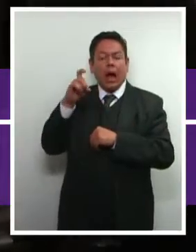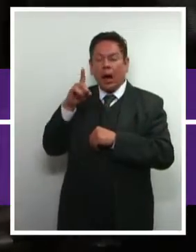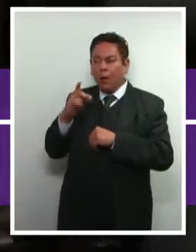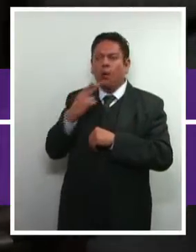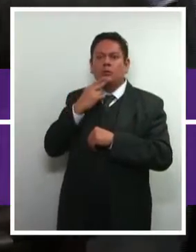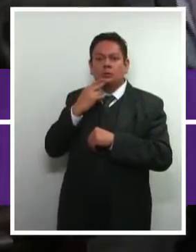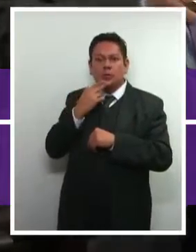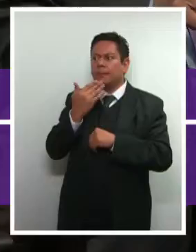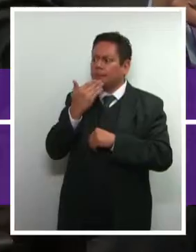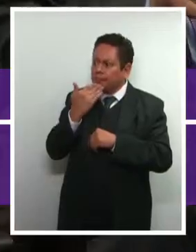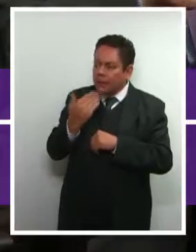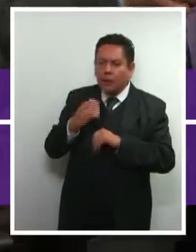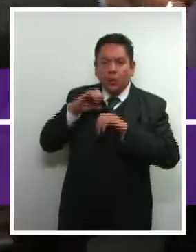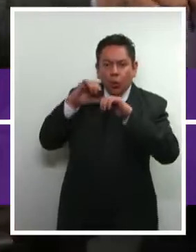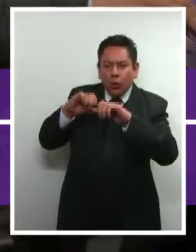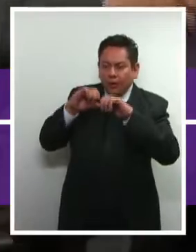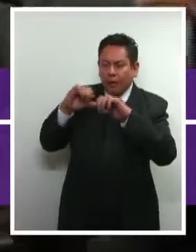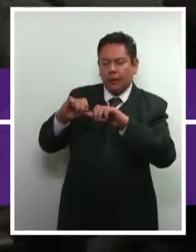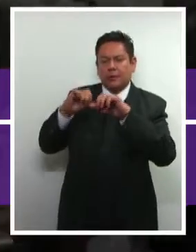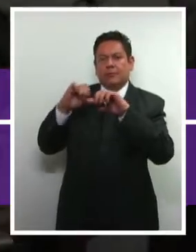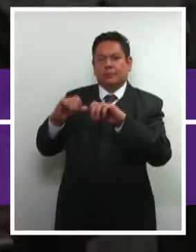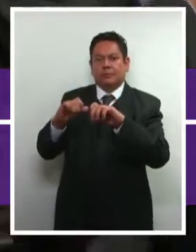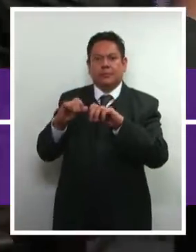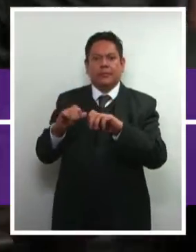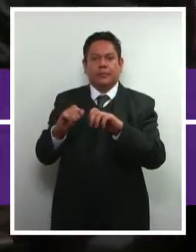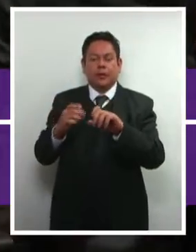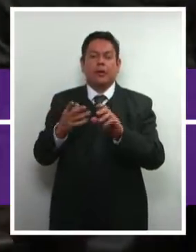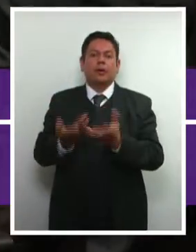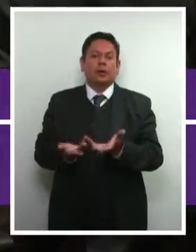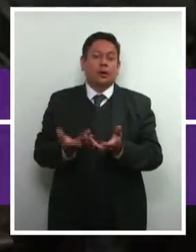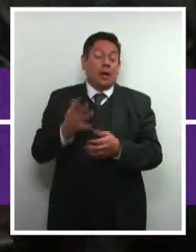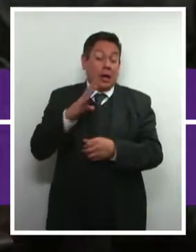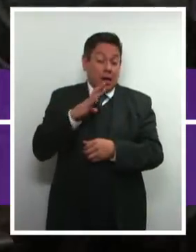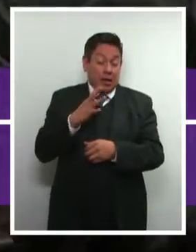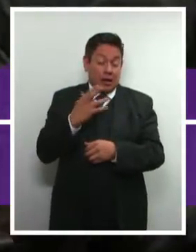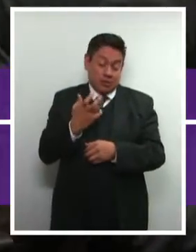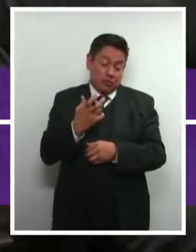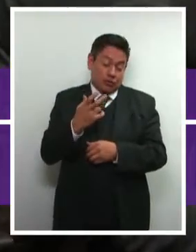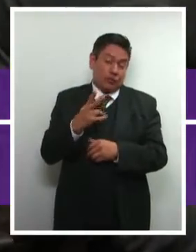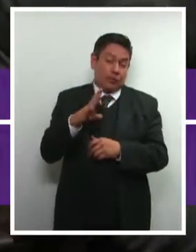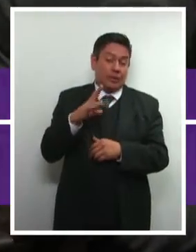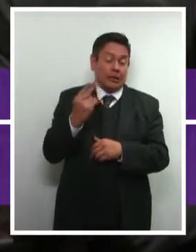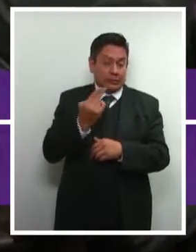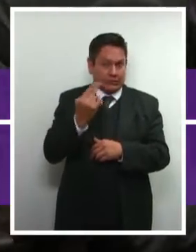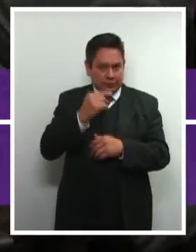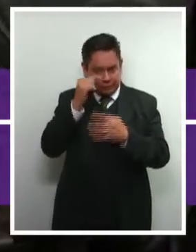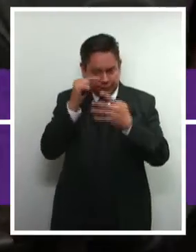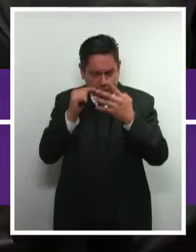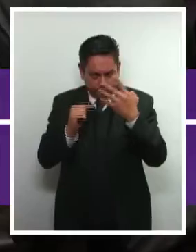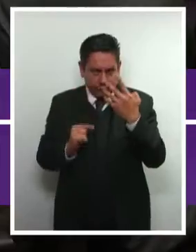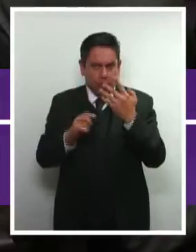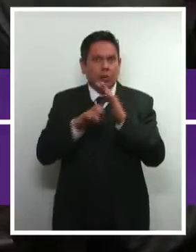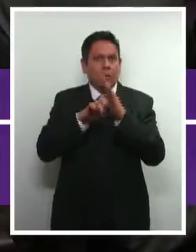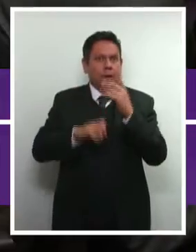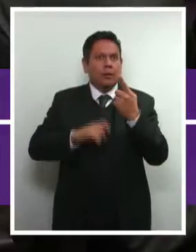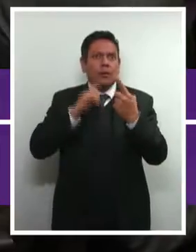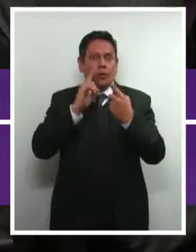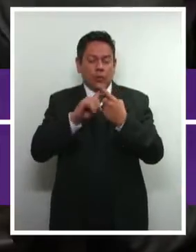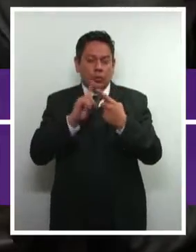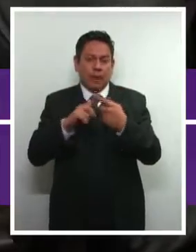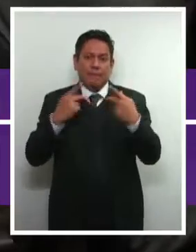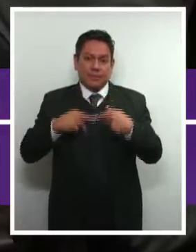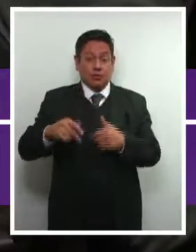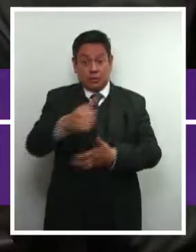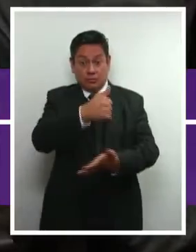México tiene muchas dimensiones. Una de sustentabilidad en el abasto, garantizar el abasto a largo plazo para la